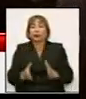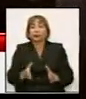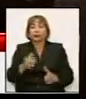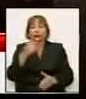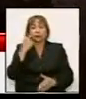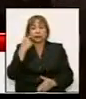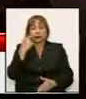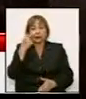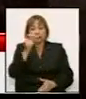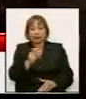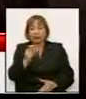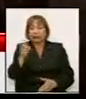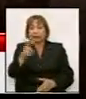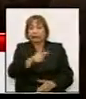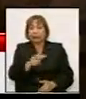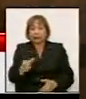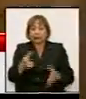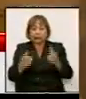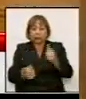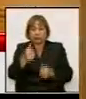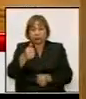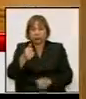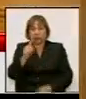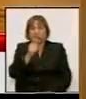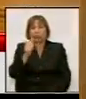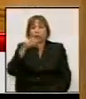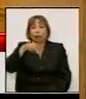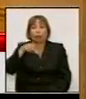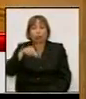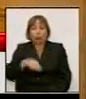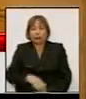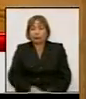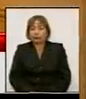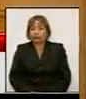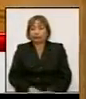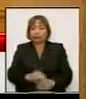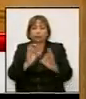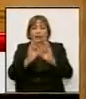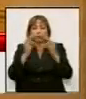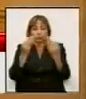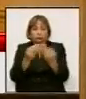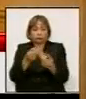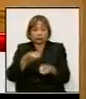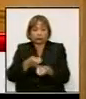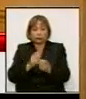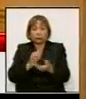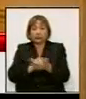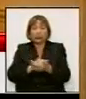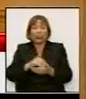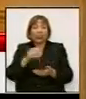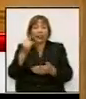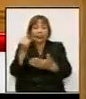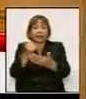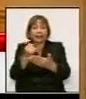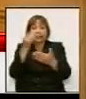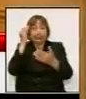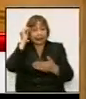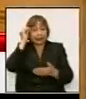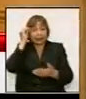señores dirigentes del Partido Acción Popular, familiares y amigos del ingeniero Juan